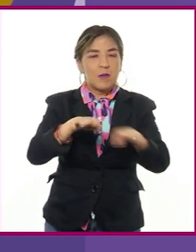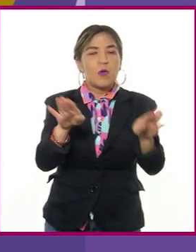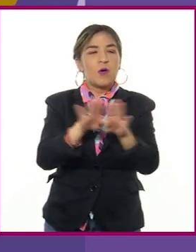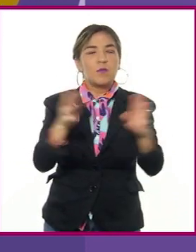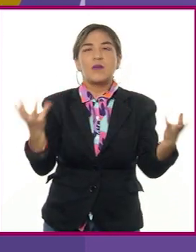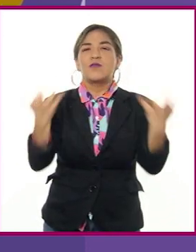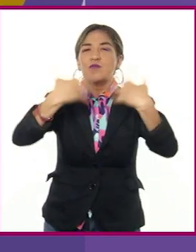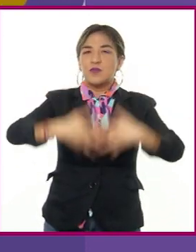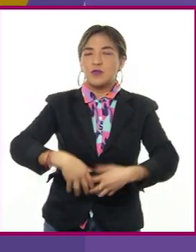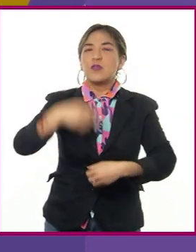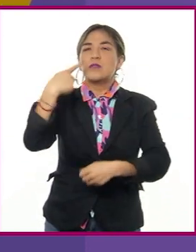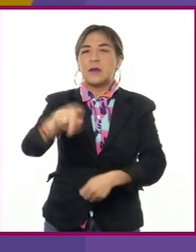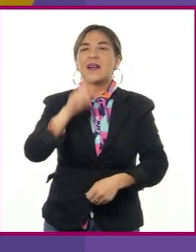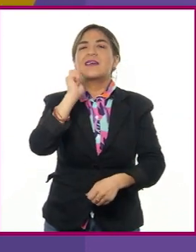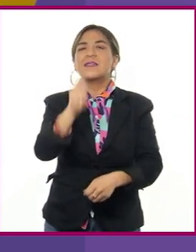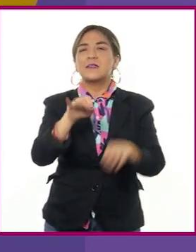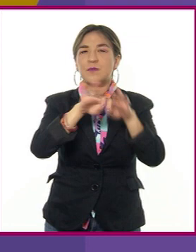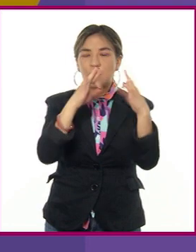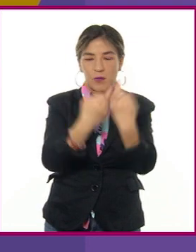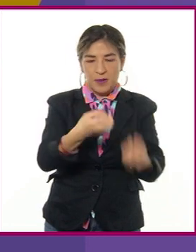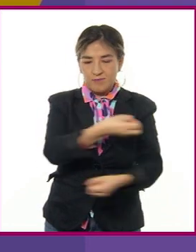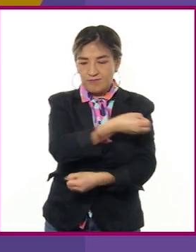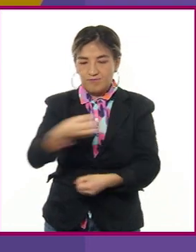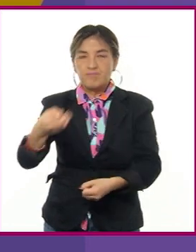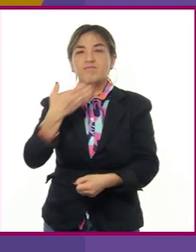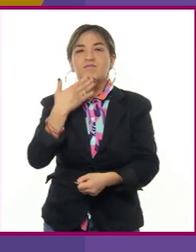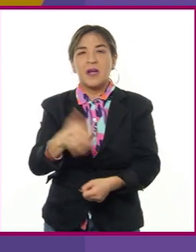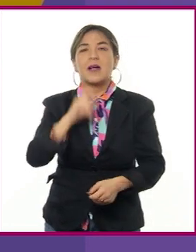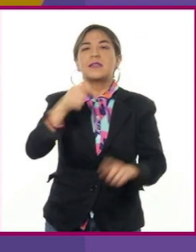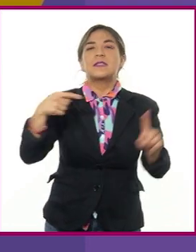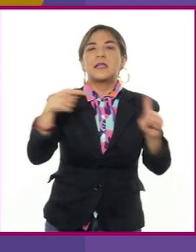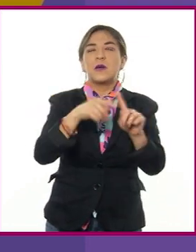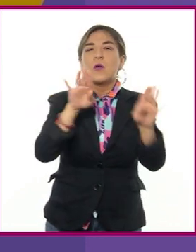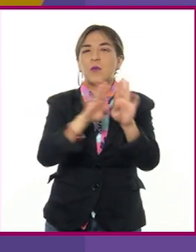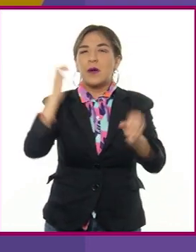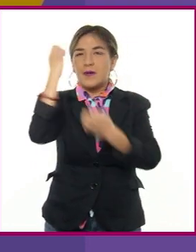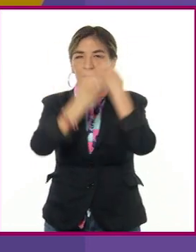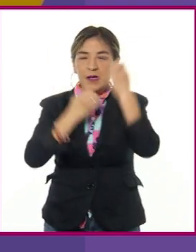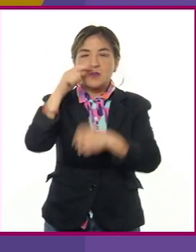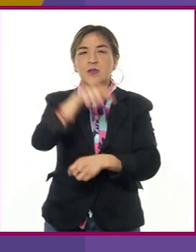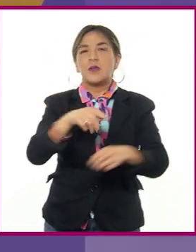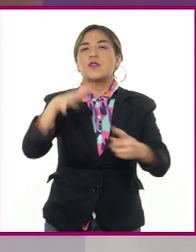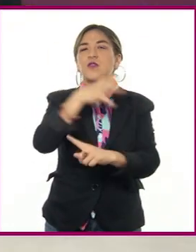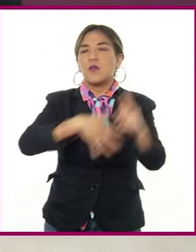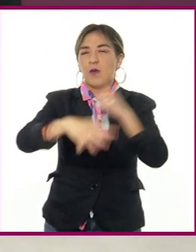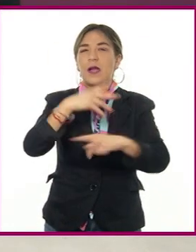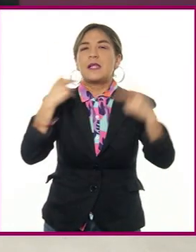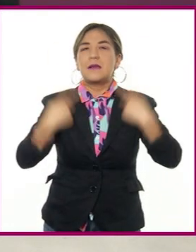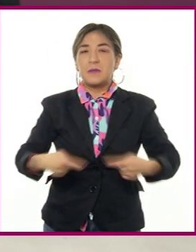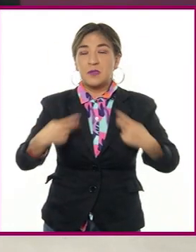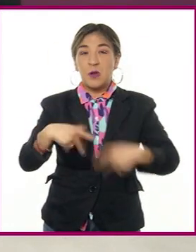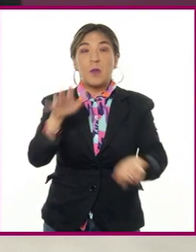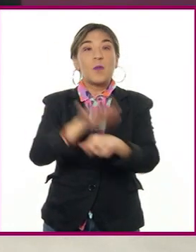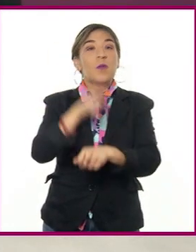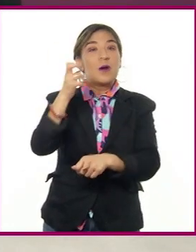desempeñar sus funciones en forma adecuada y sujetarse a la evaluación de la propia sociedad. Por tal razón, las